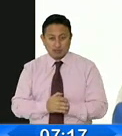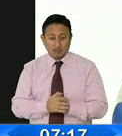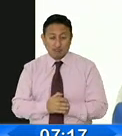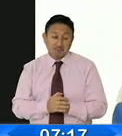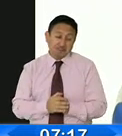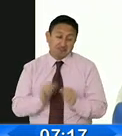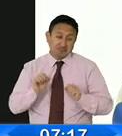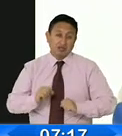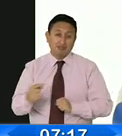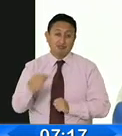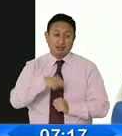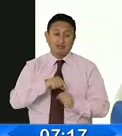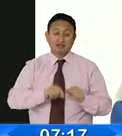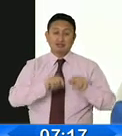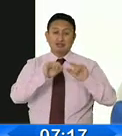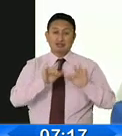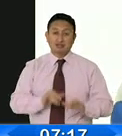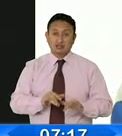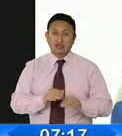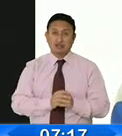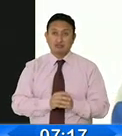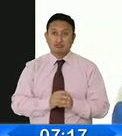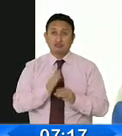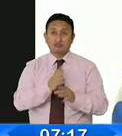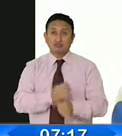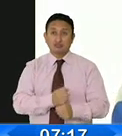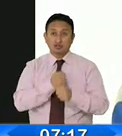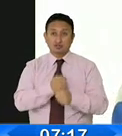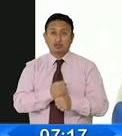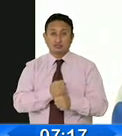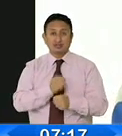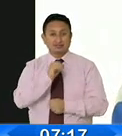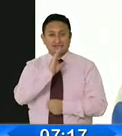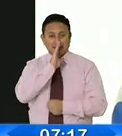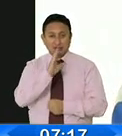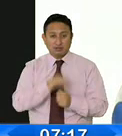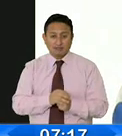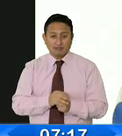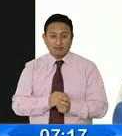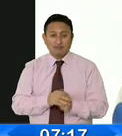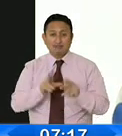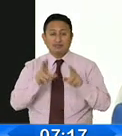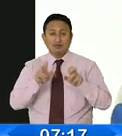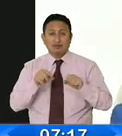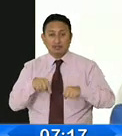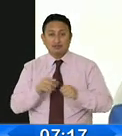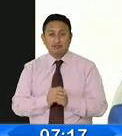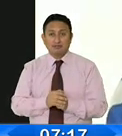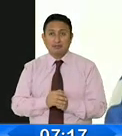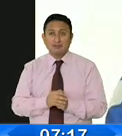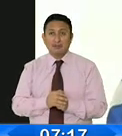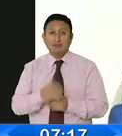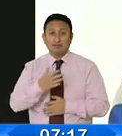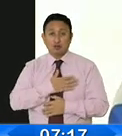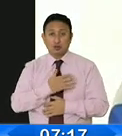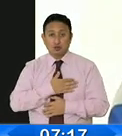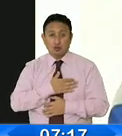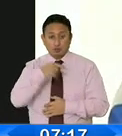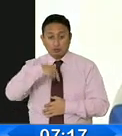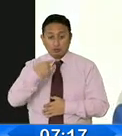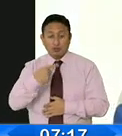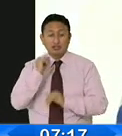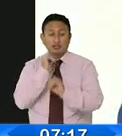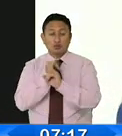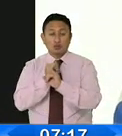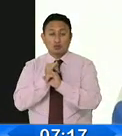la Secretaría de seguridad va a estar en el acompañamiento que nosotros realizamos con nuestras